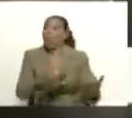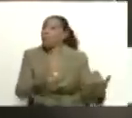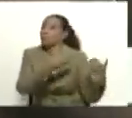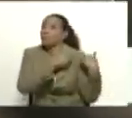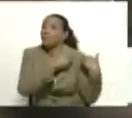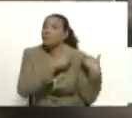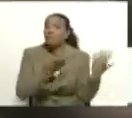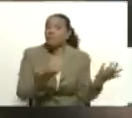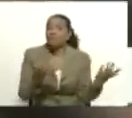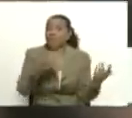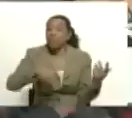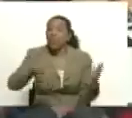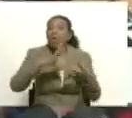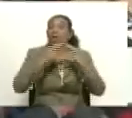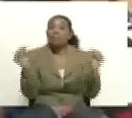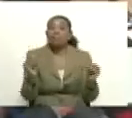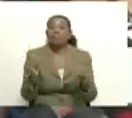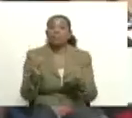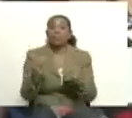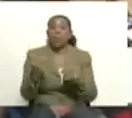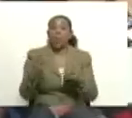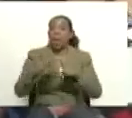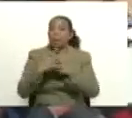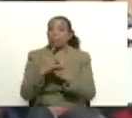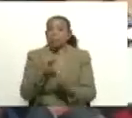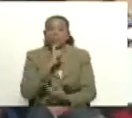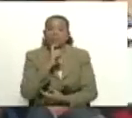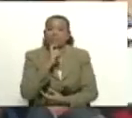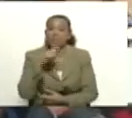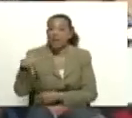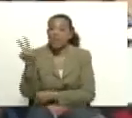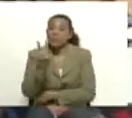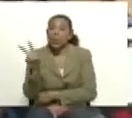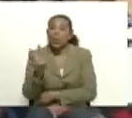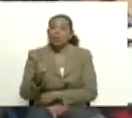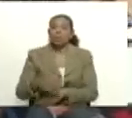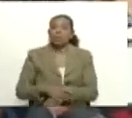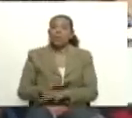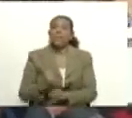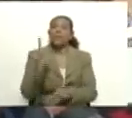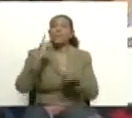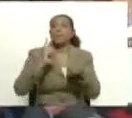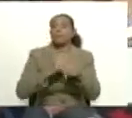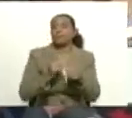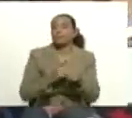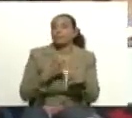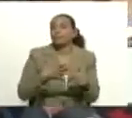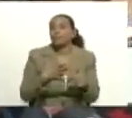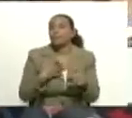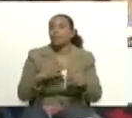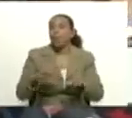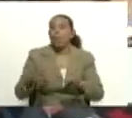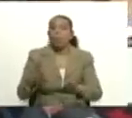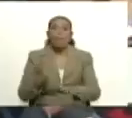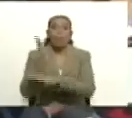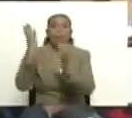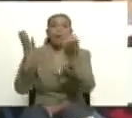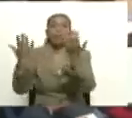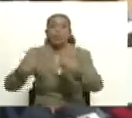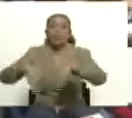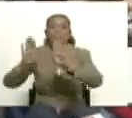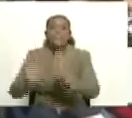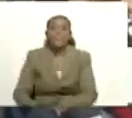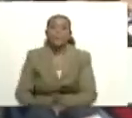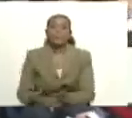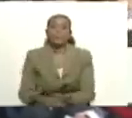irresponsabilidad en toda la crisis venezolana, pidiendo primero un golpe de Estado cuando